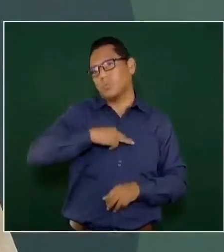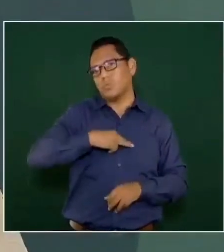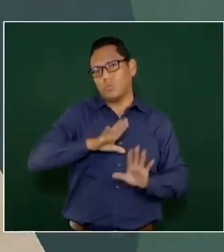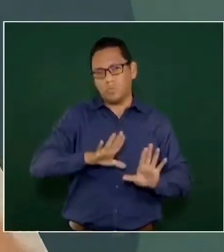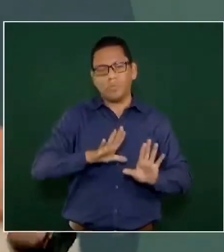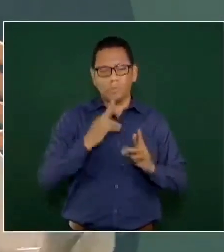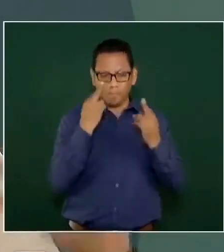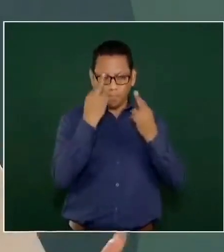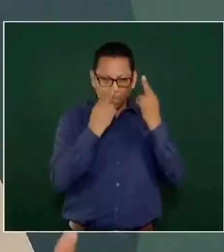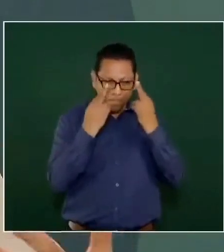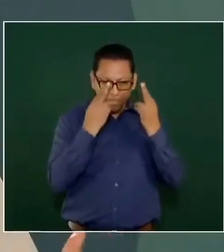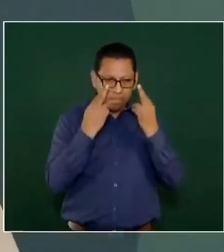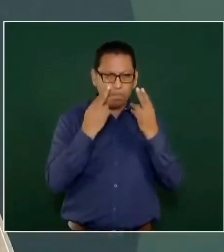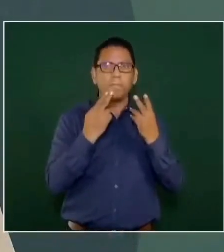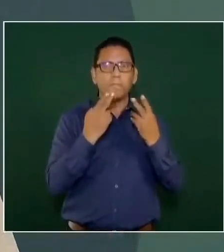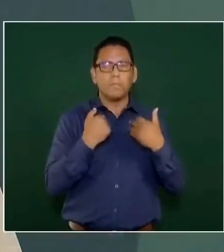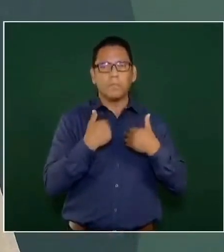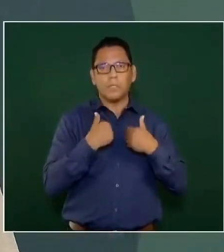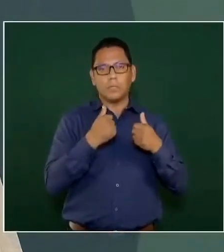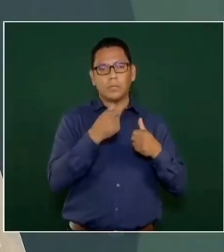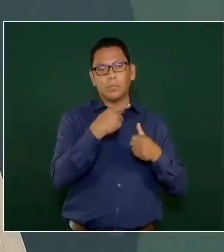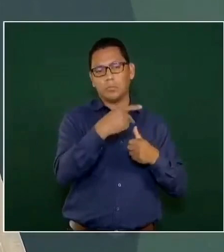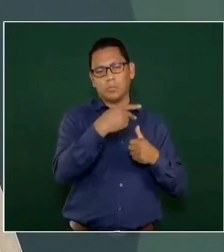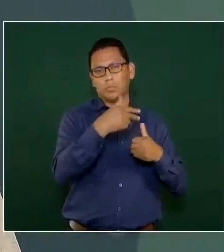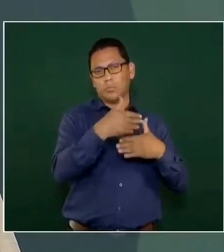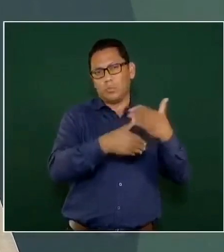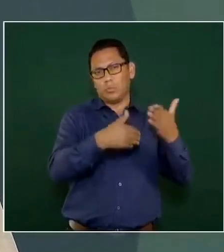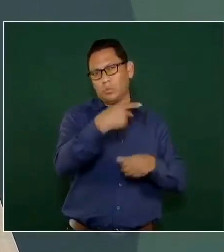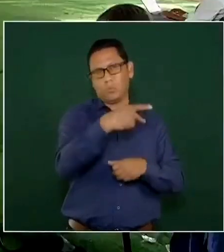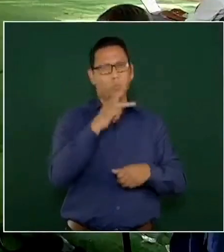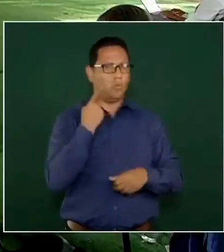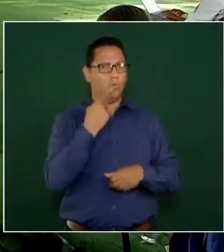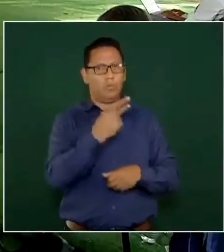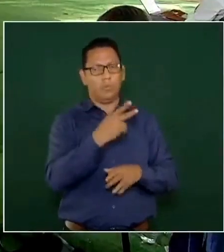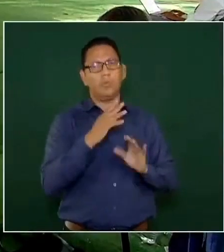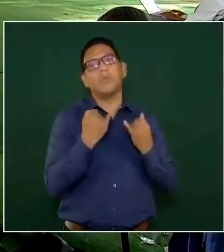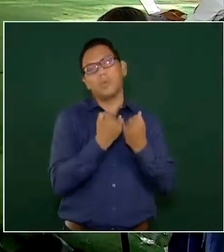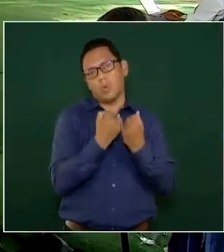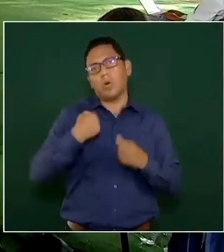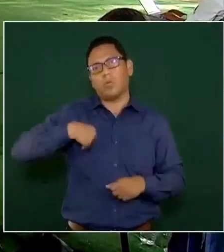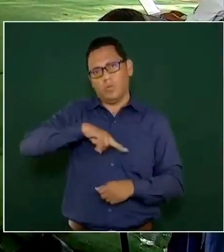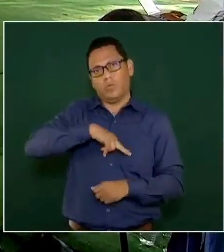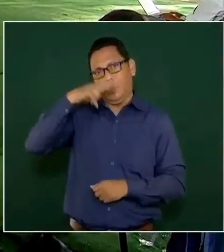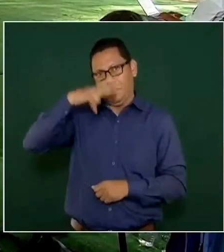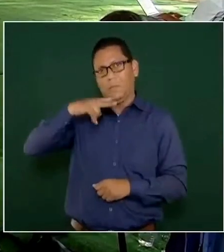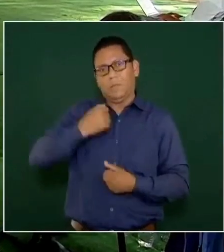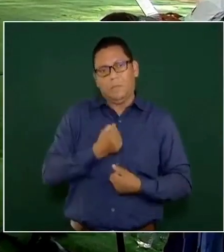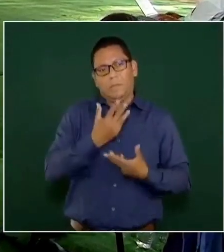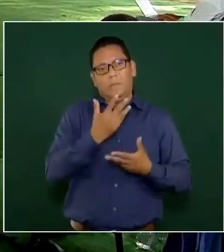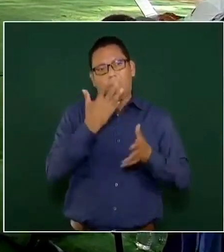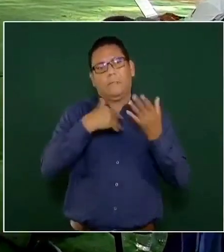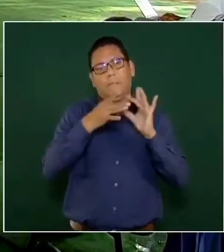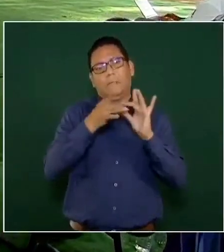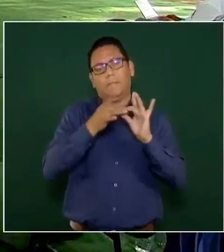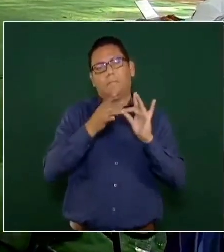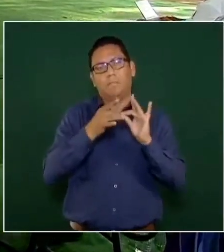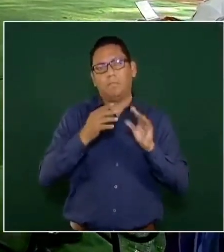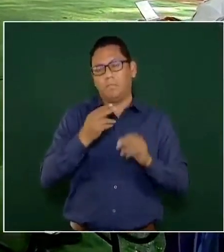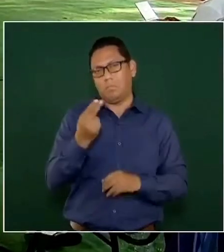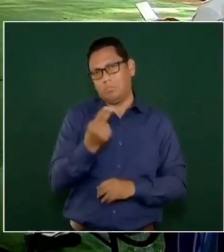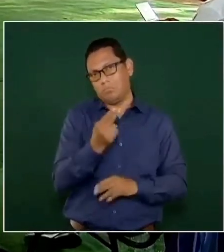dando seguimiento, entendiendo los procedimientos y externando las preocupaciones cuando así sea necesario.